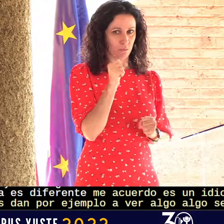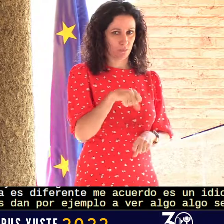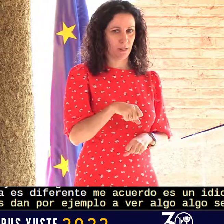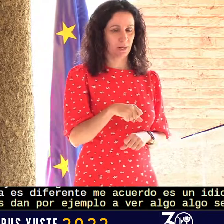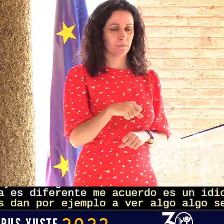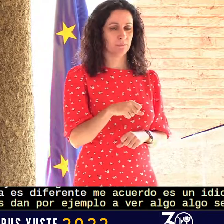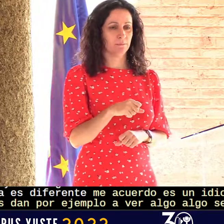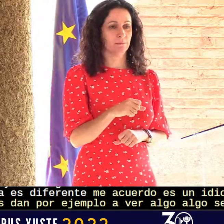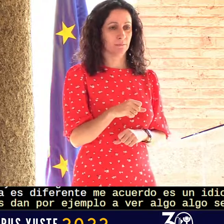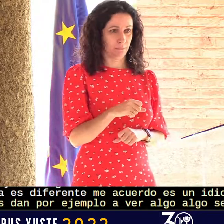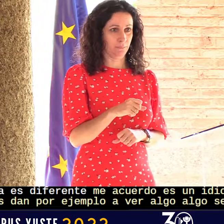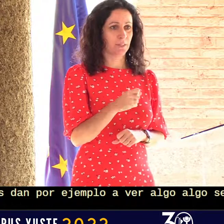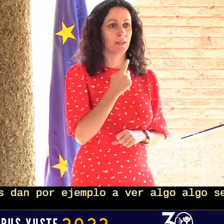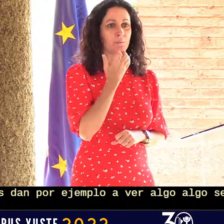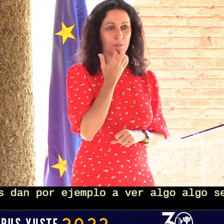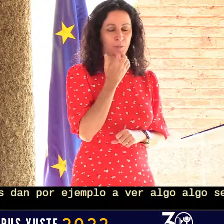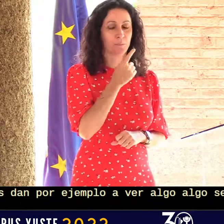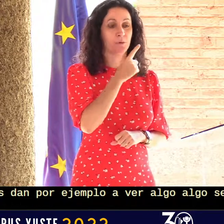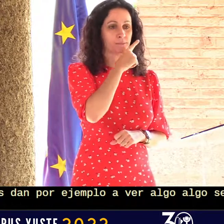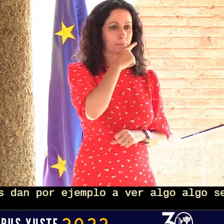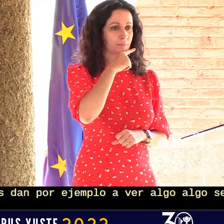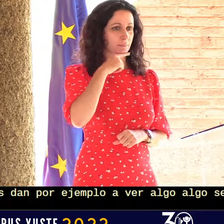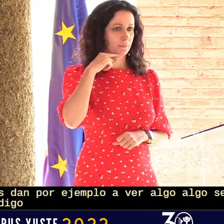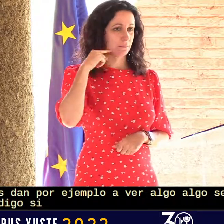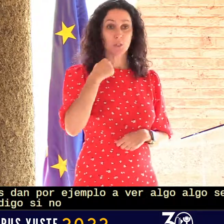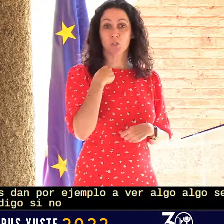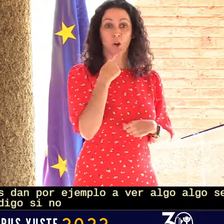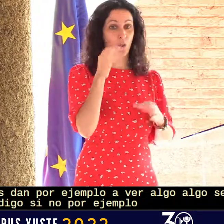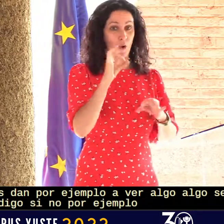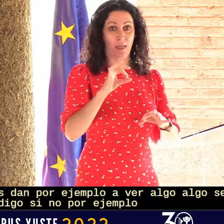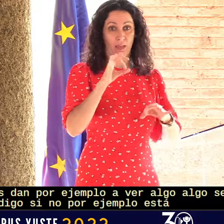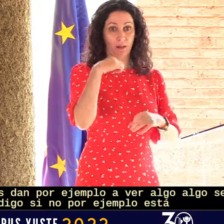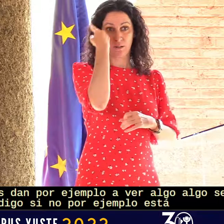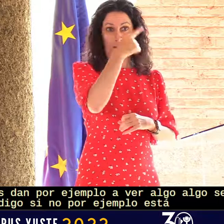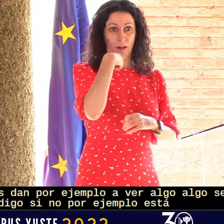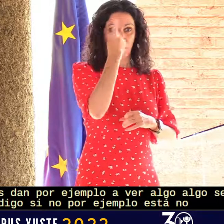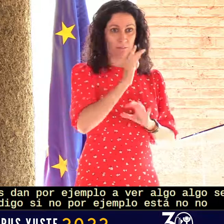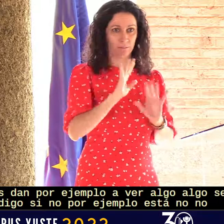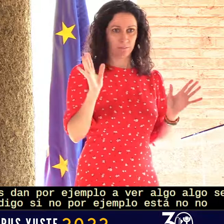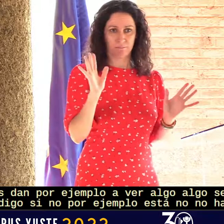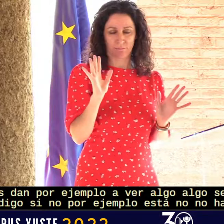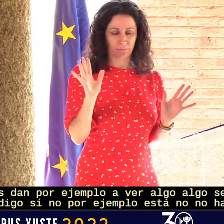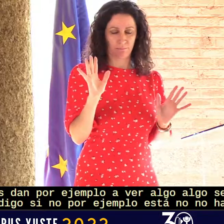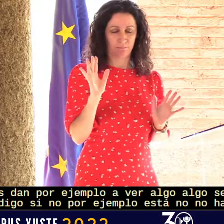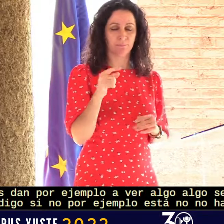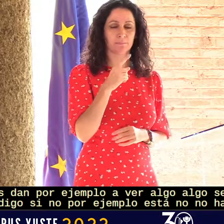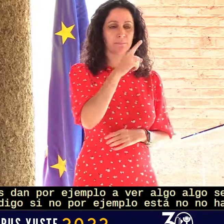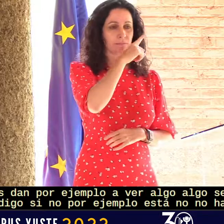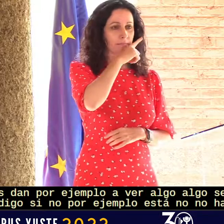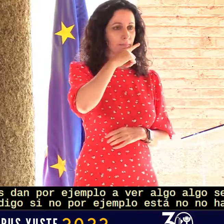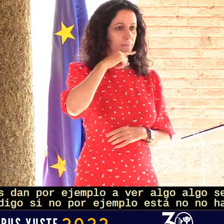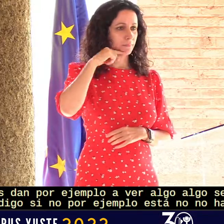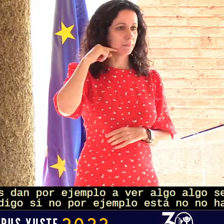signo vale os digo un signo por ejemplo este no no hago nada más